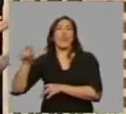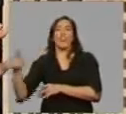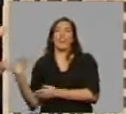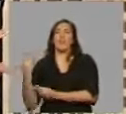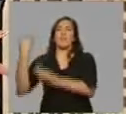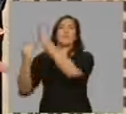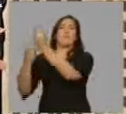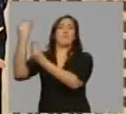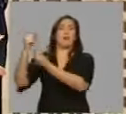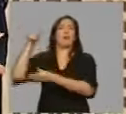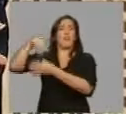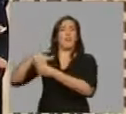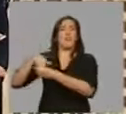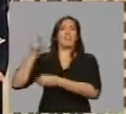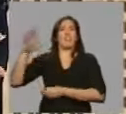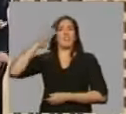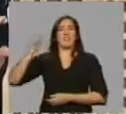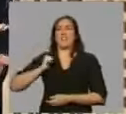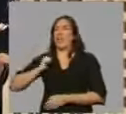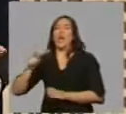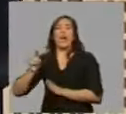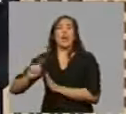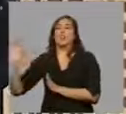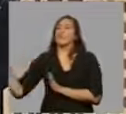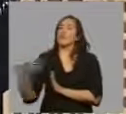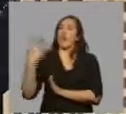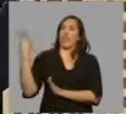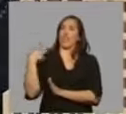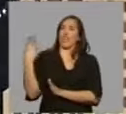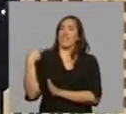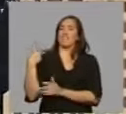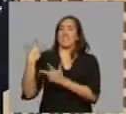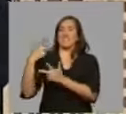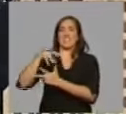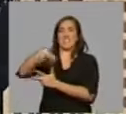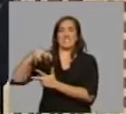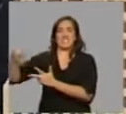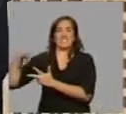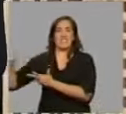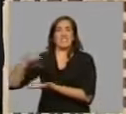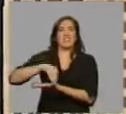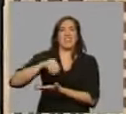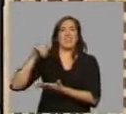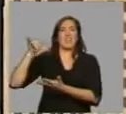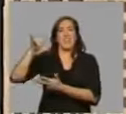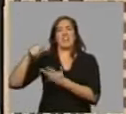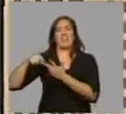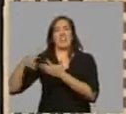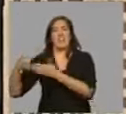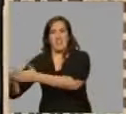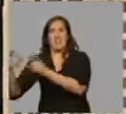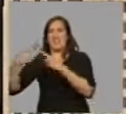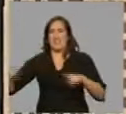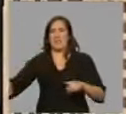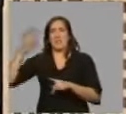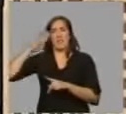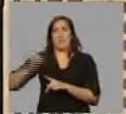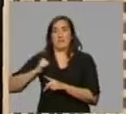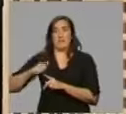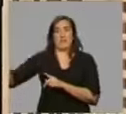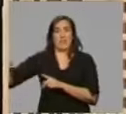de todos, absolutamente de todos los jefes de las tres fuerzas, y no como decían hoy los diarios que